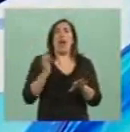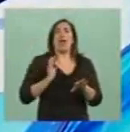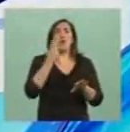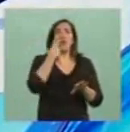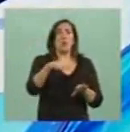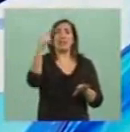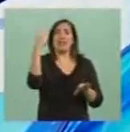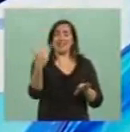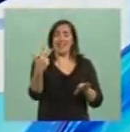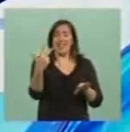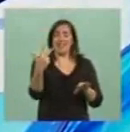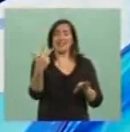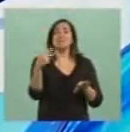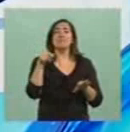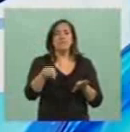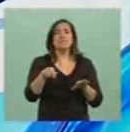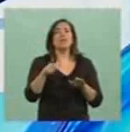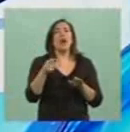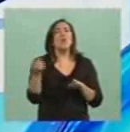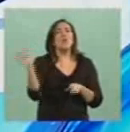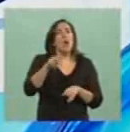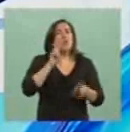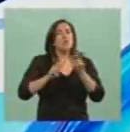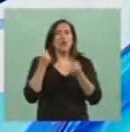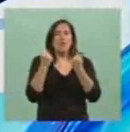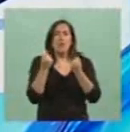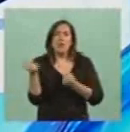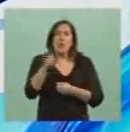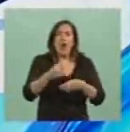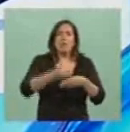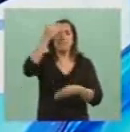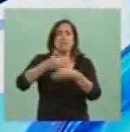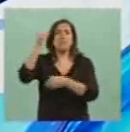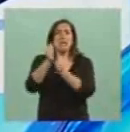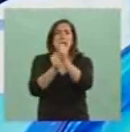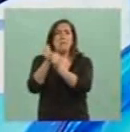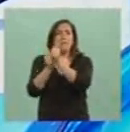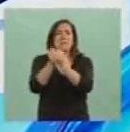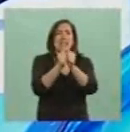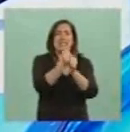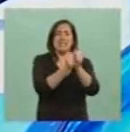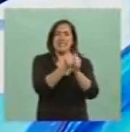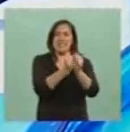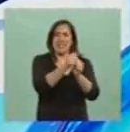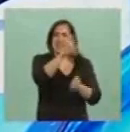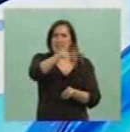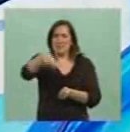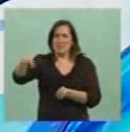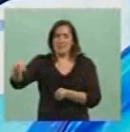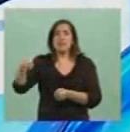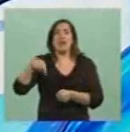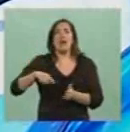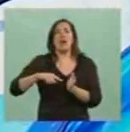2003 un fuerte proceso de reindustrialización que tuvo en General Rodríguez y en la provincia de Buenos Aires una